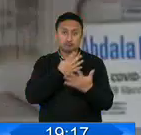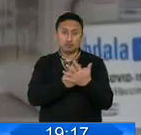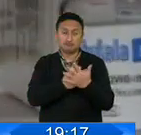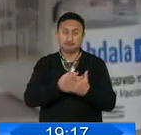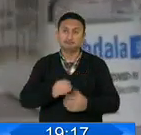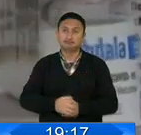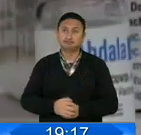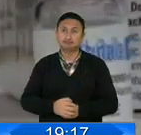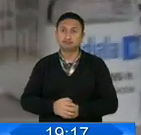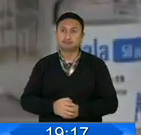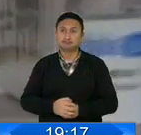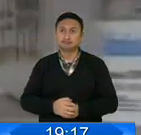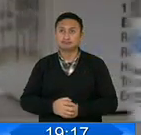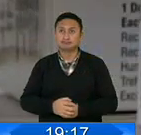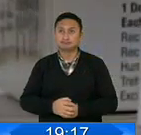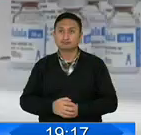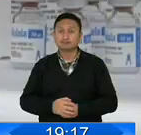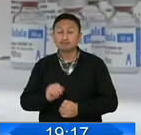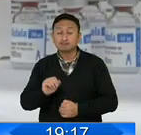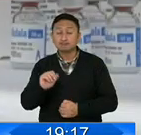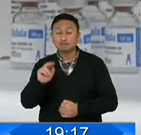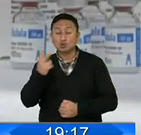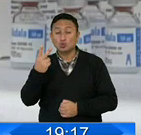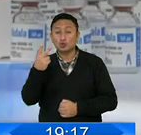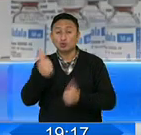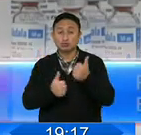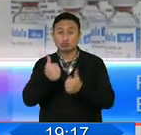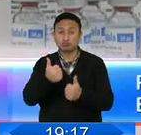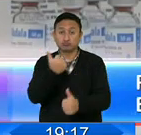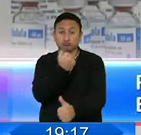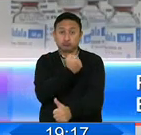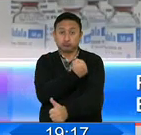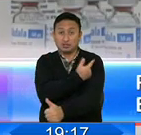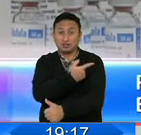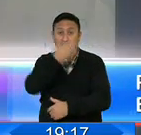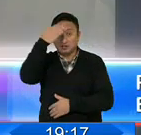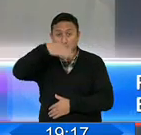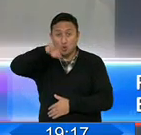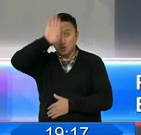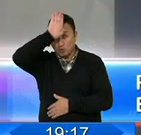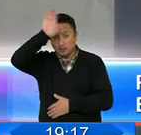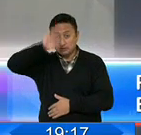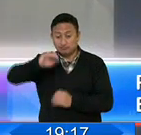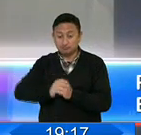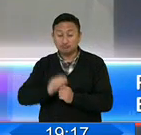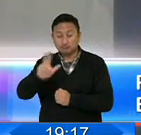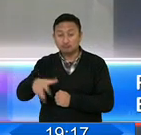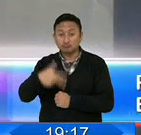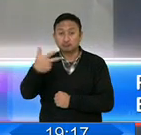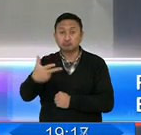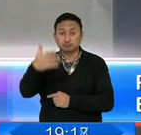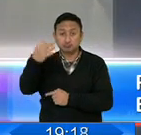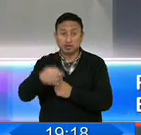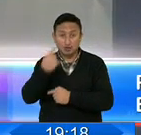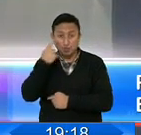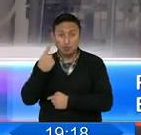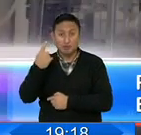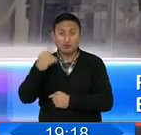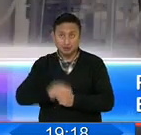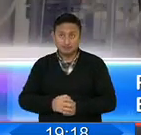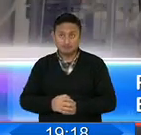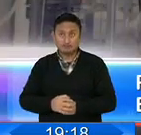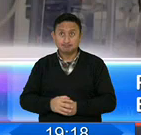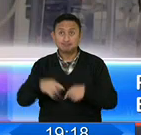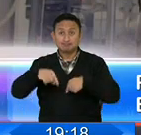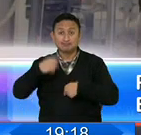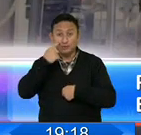La segunda candidata a vacuna de las 5 que investiga Cuba contra el COVID-19 avanzó a la tercera y última fase de ensayos clínicos, en la que